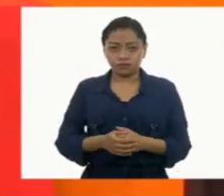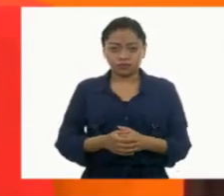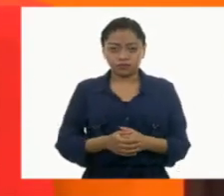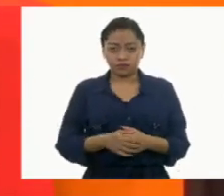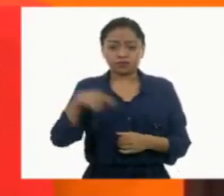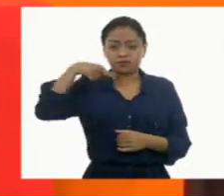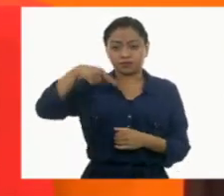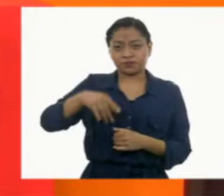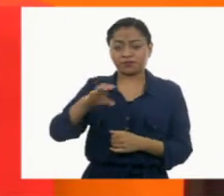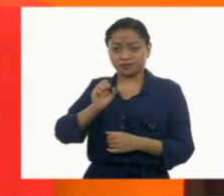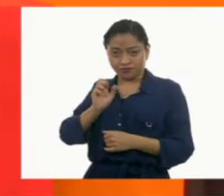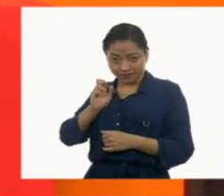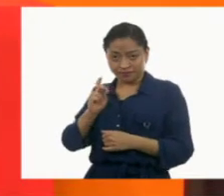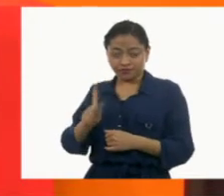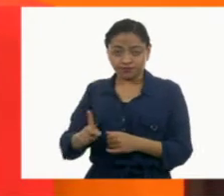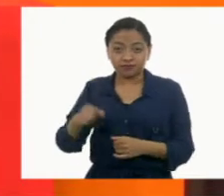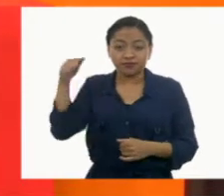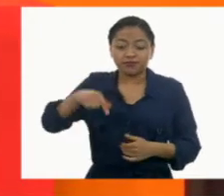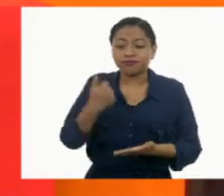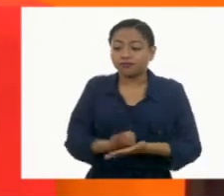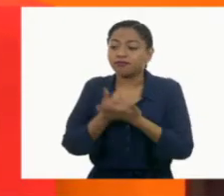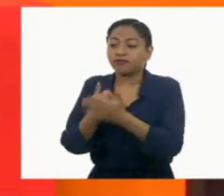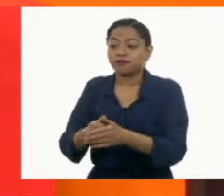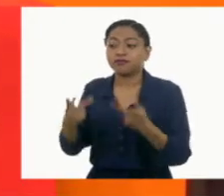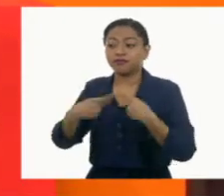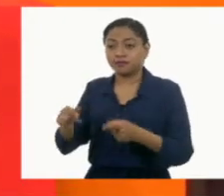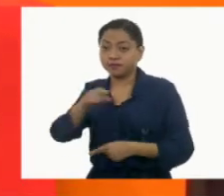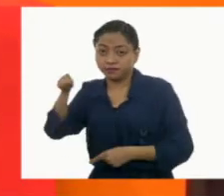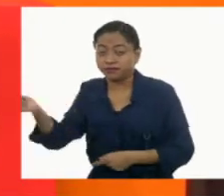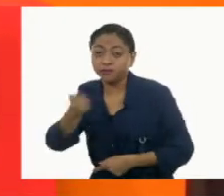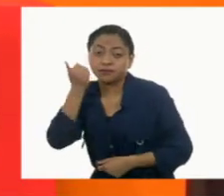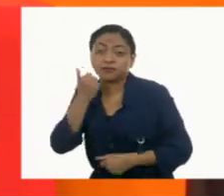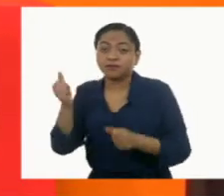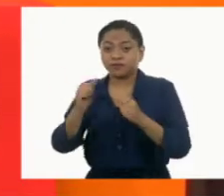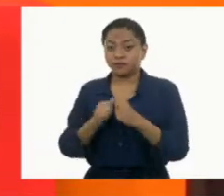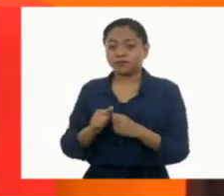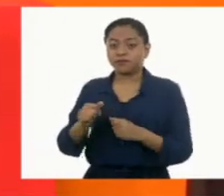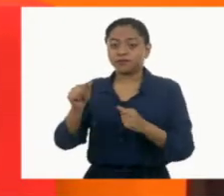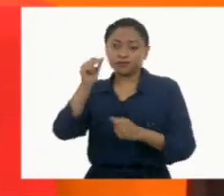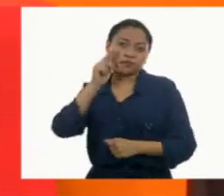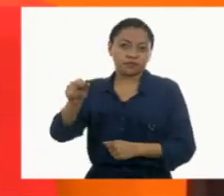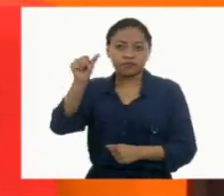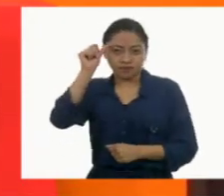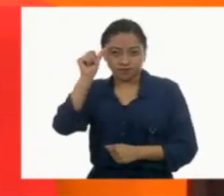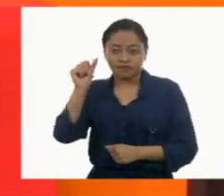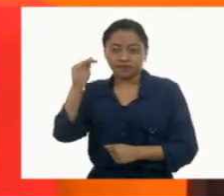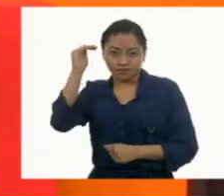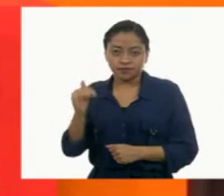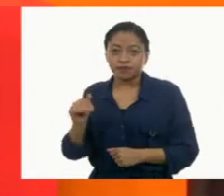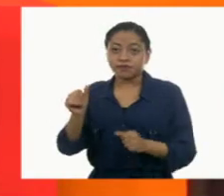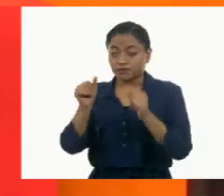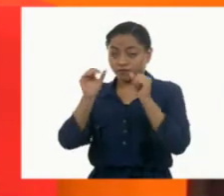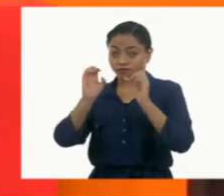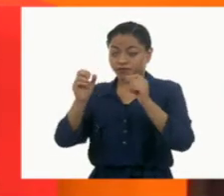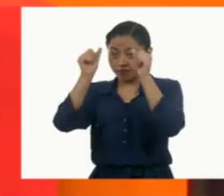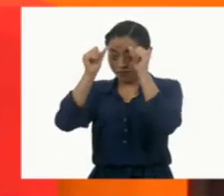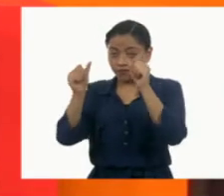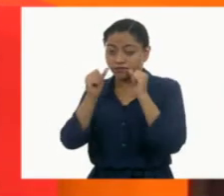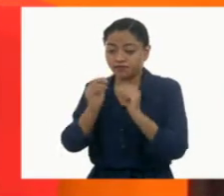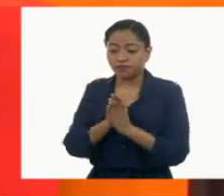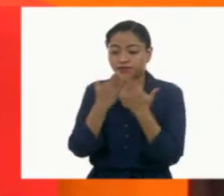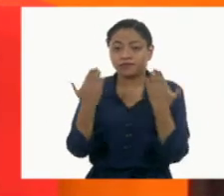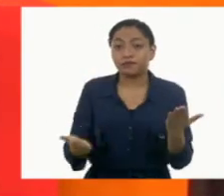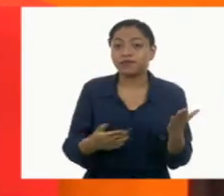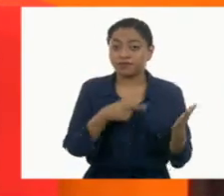la Secretaría de Educación Pública a las y los estudiantes con discapacidad visual a través de la Comisión Nacional de Libros de Texto